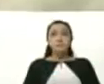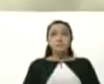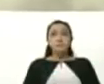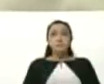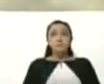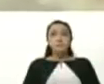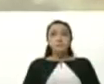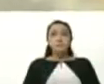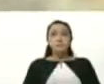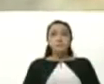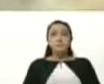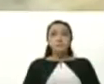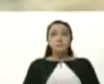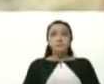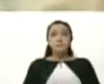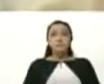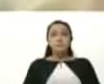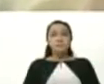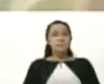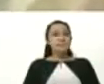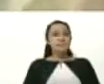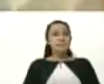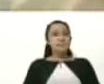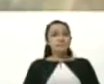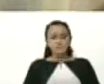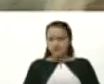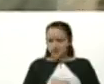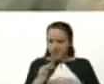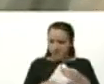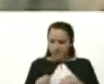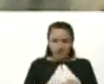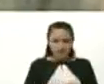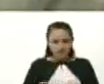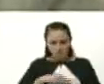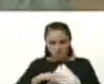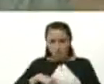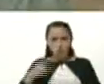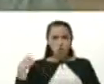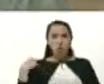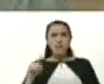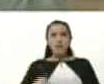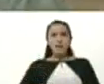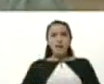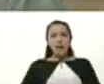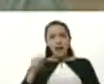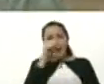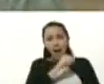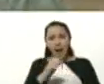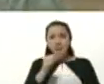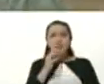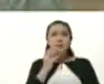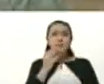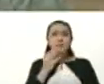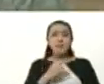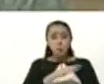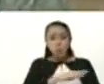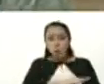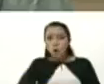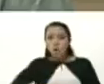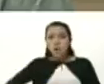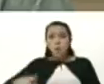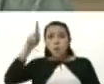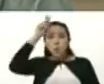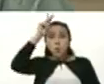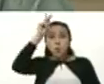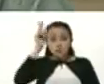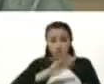es el más grande premio que hemos tenido. Cantar, por ejemplo, a los niños indígenas en